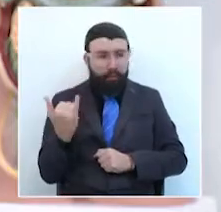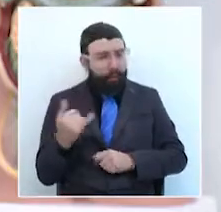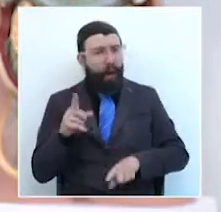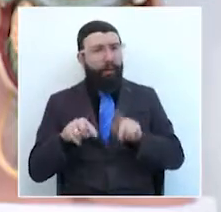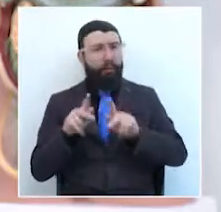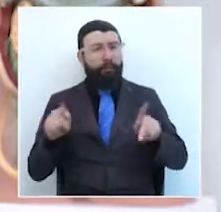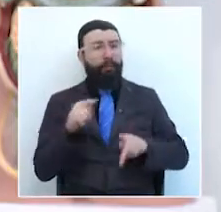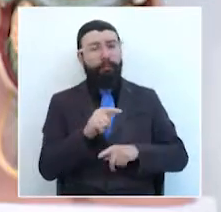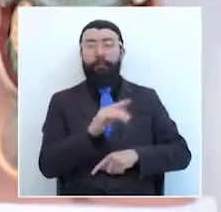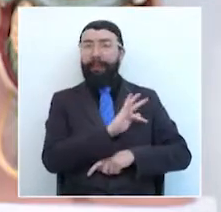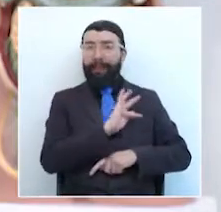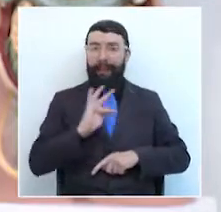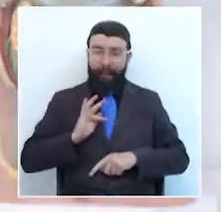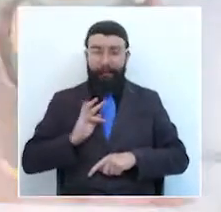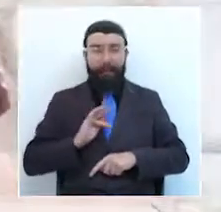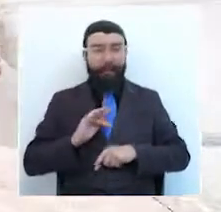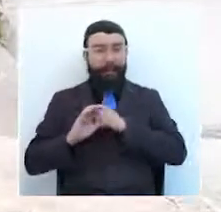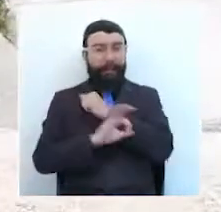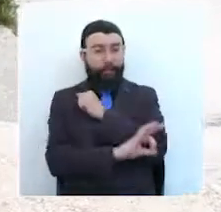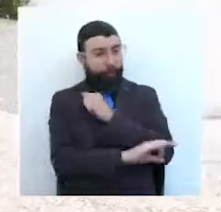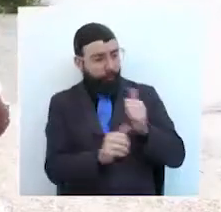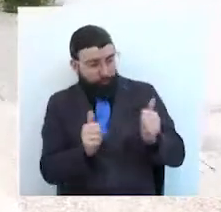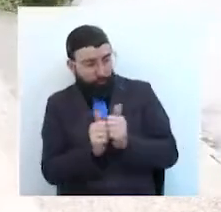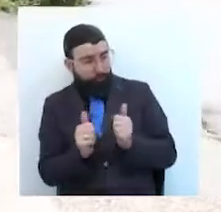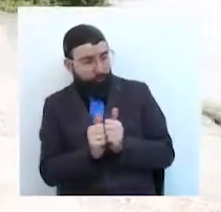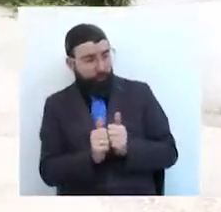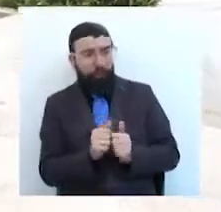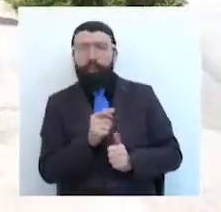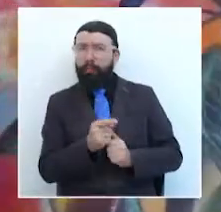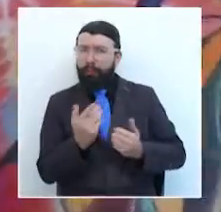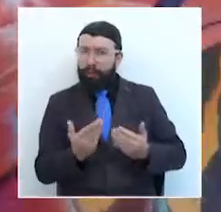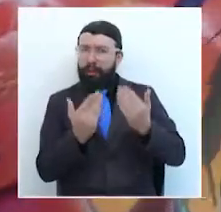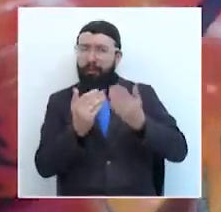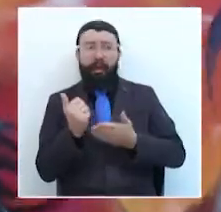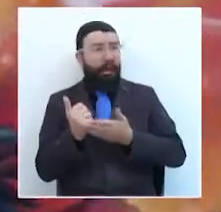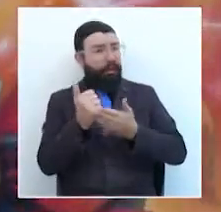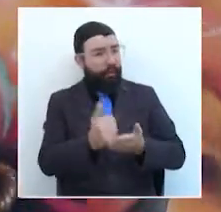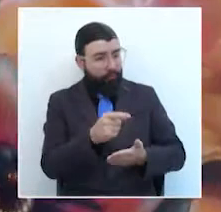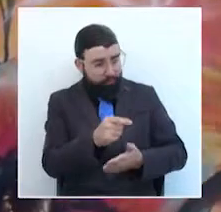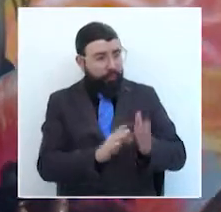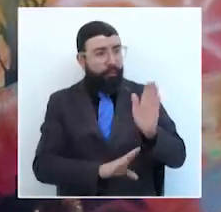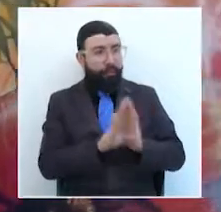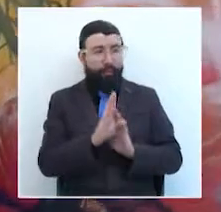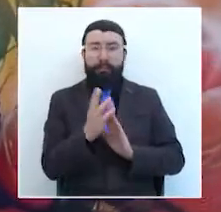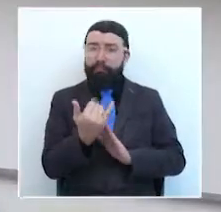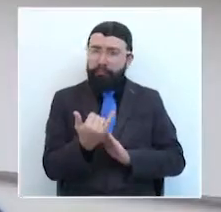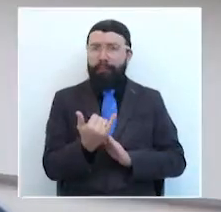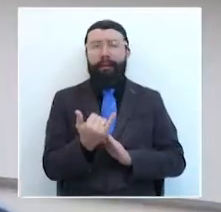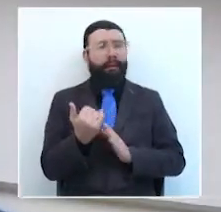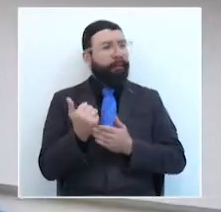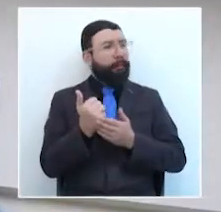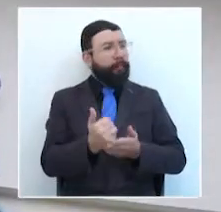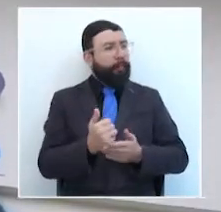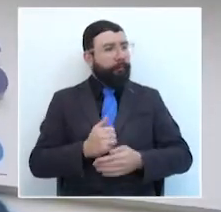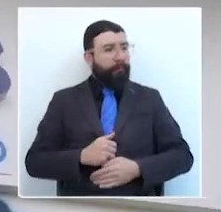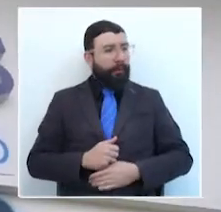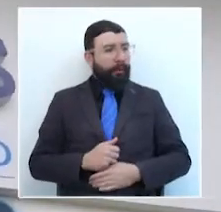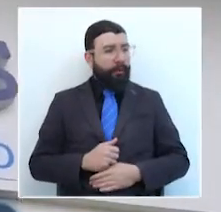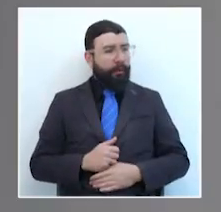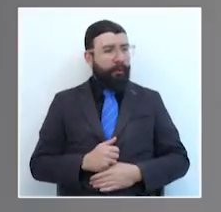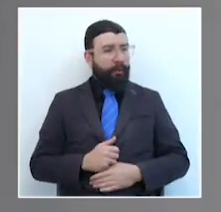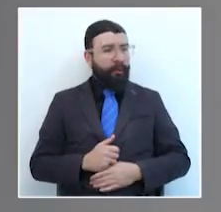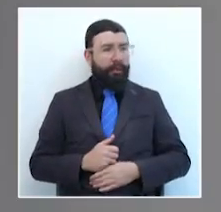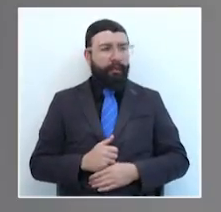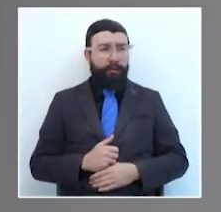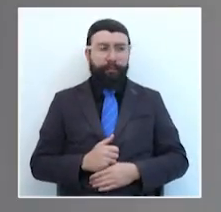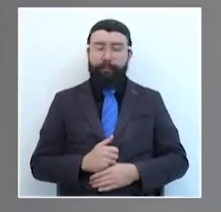terapias psicológicas que tienen con nosotros cómo han logrado salir adelante con esas fobias que tienen entonces es algo muy